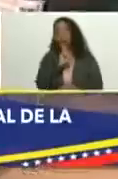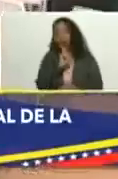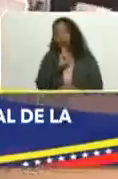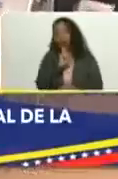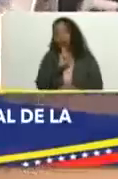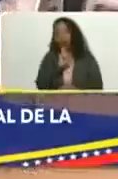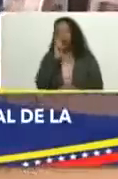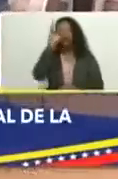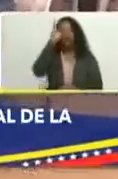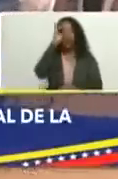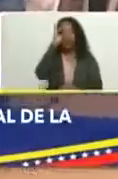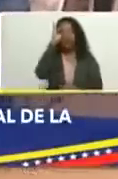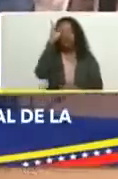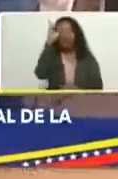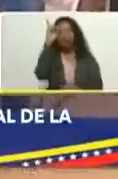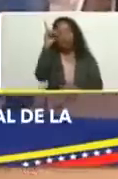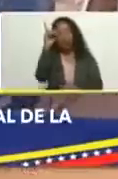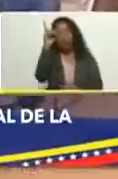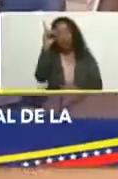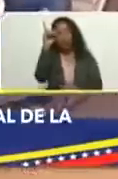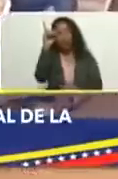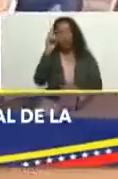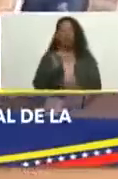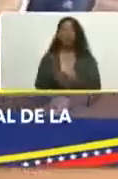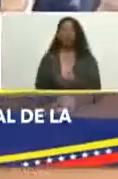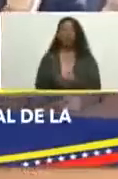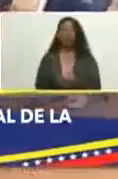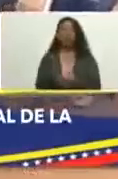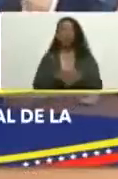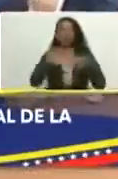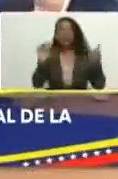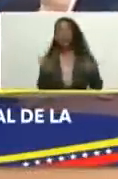Cumpleaños del cielo, Ina.